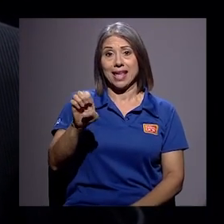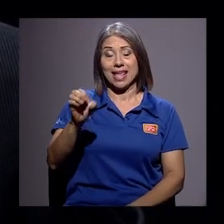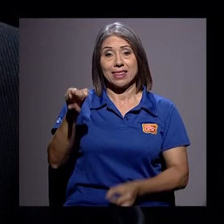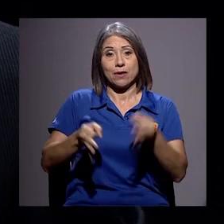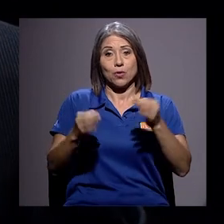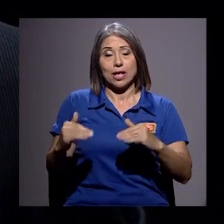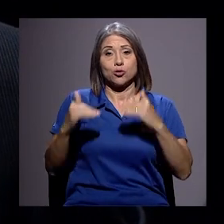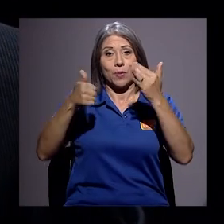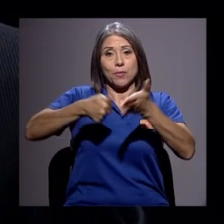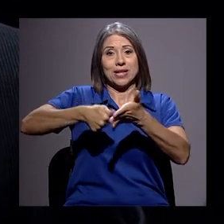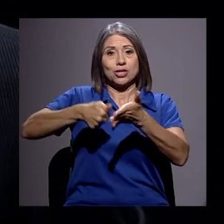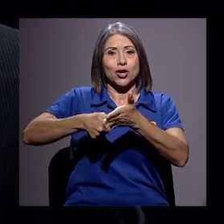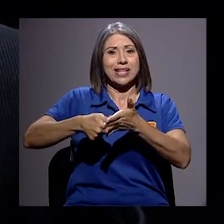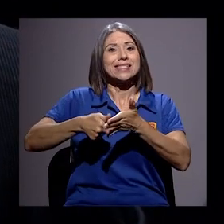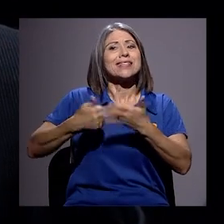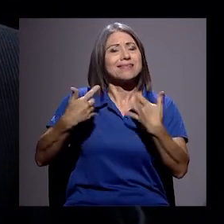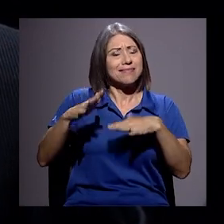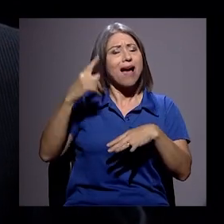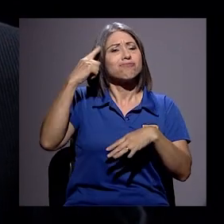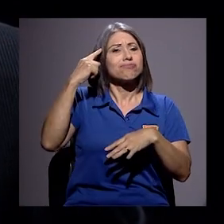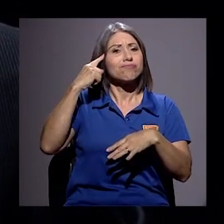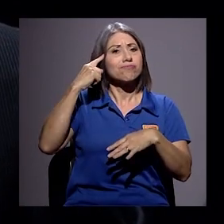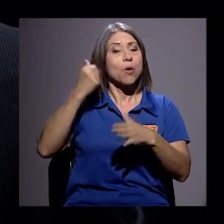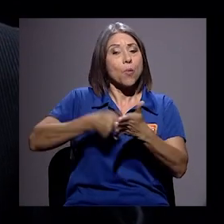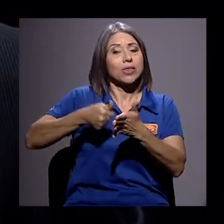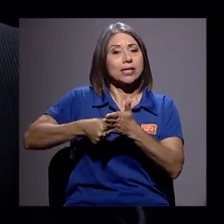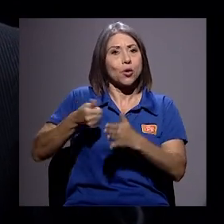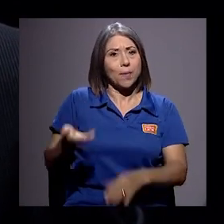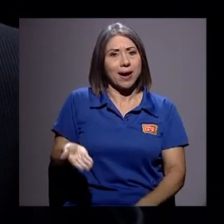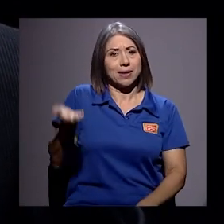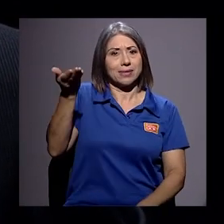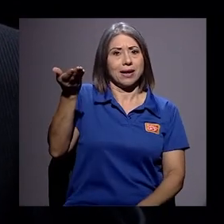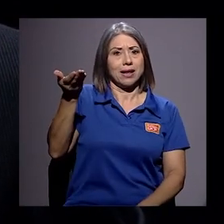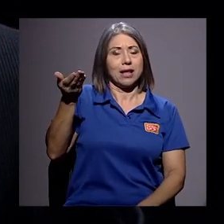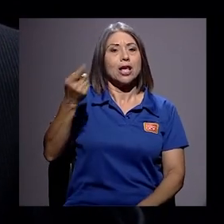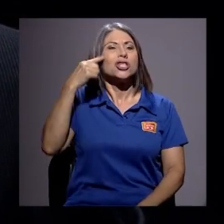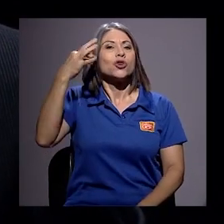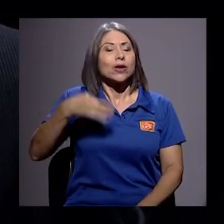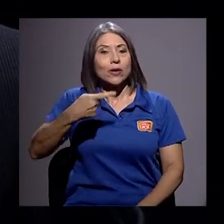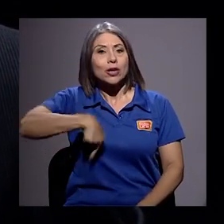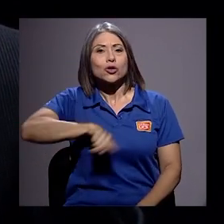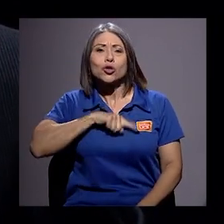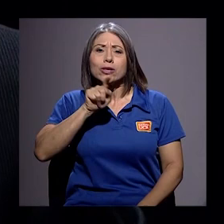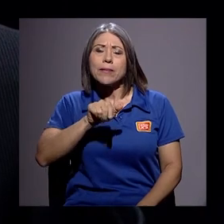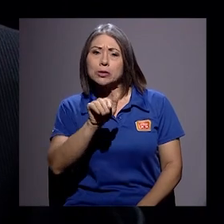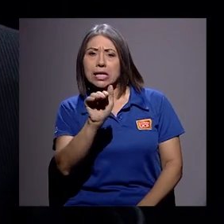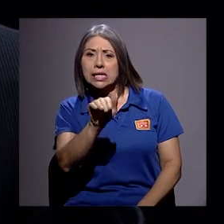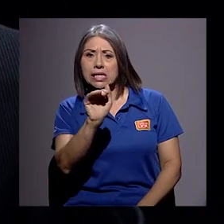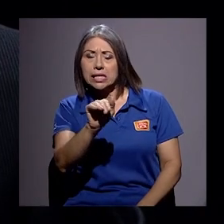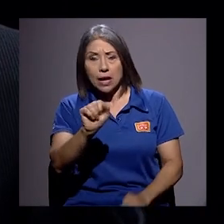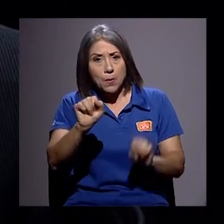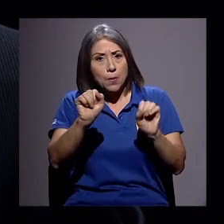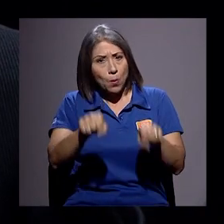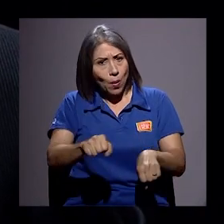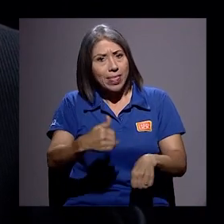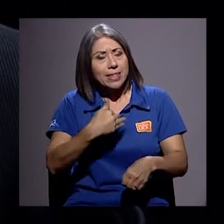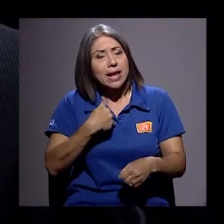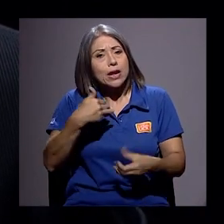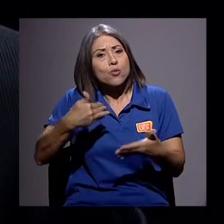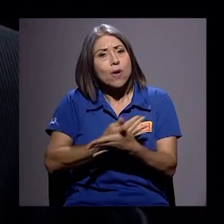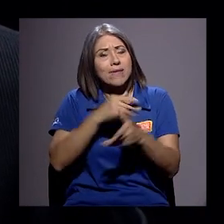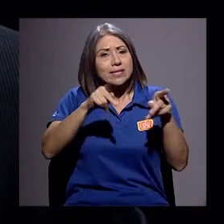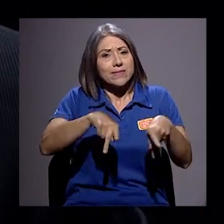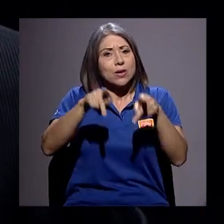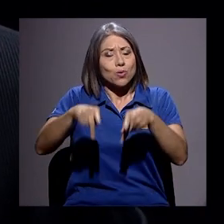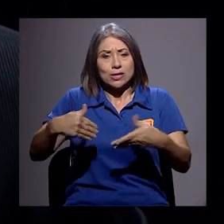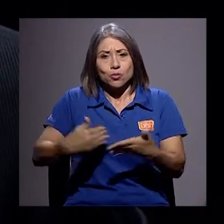que va a crecer que va a crecer la votación yo creo que nosotros tenemos que insistirle a la gente en el tema de poder tener nuevas figuras y nuevas